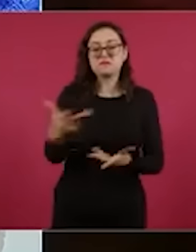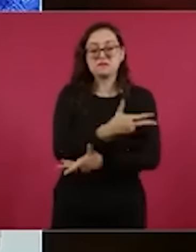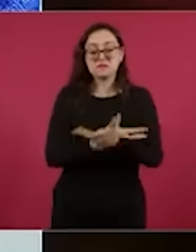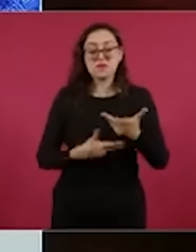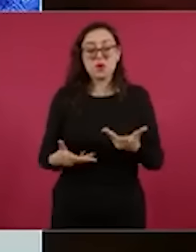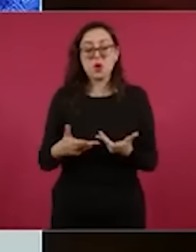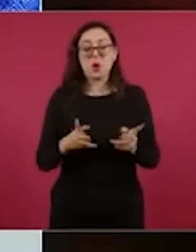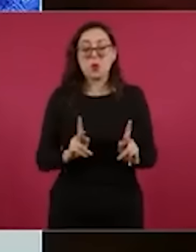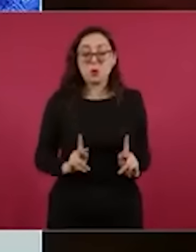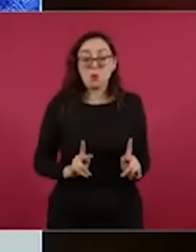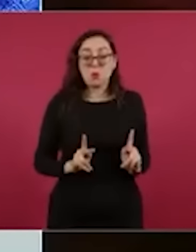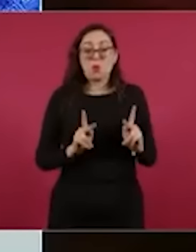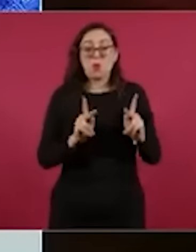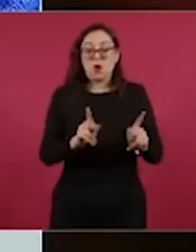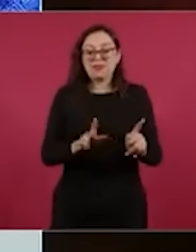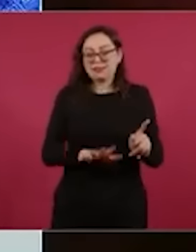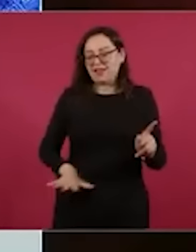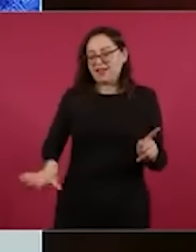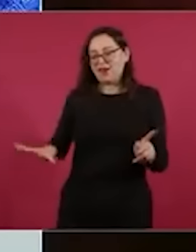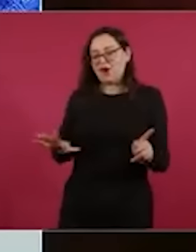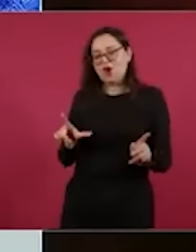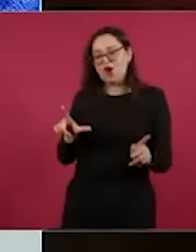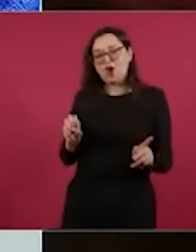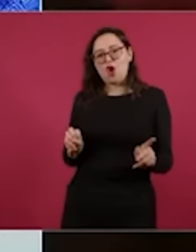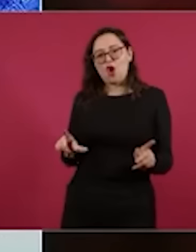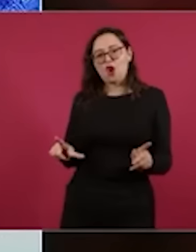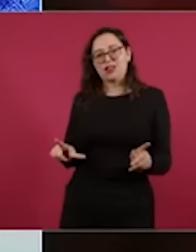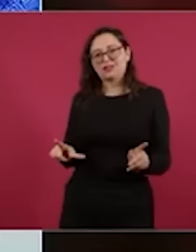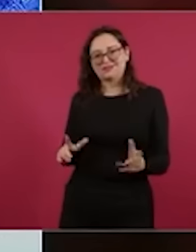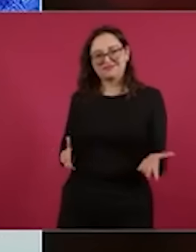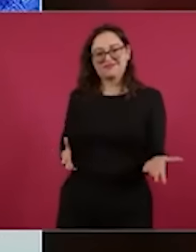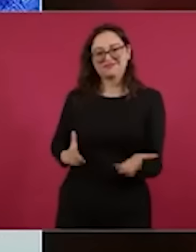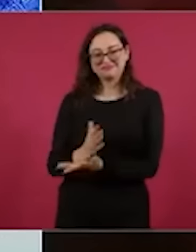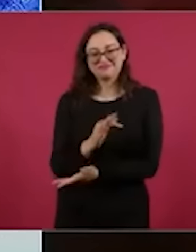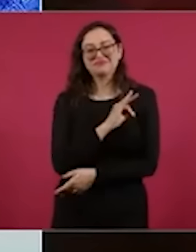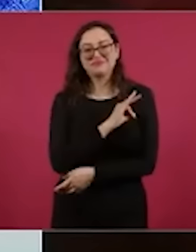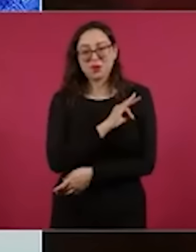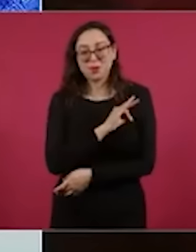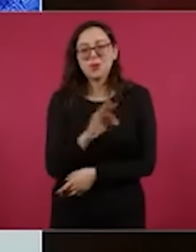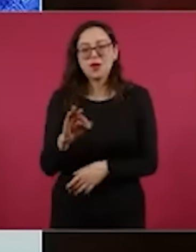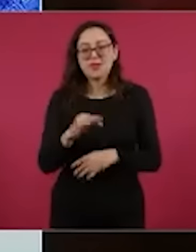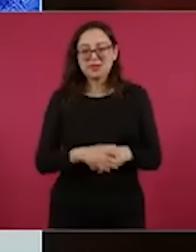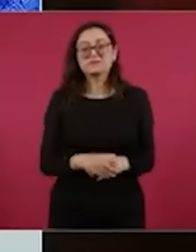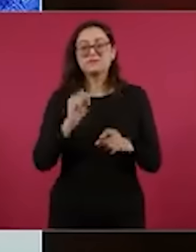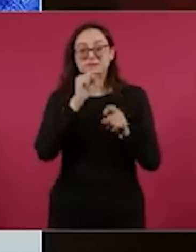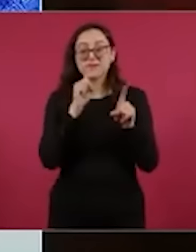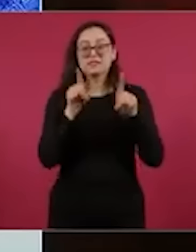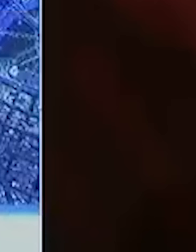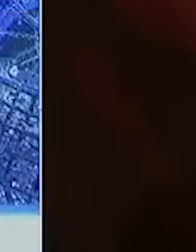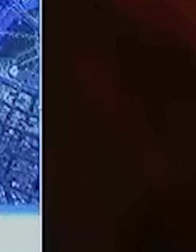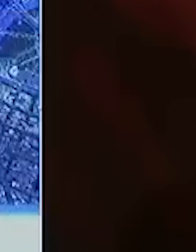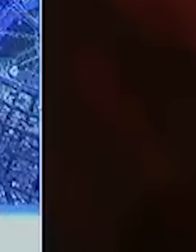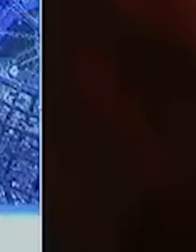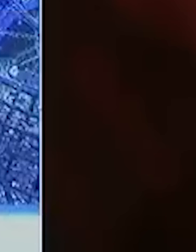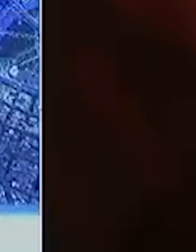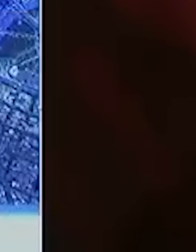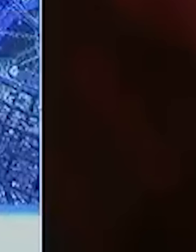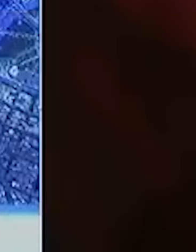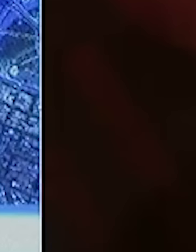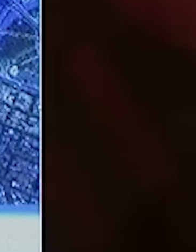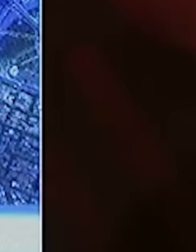a estas colonias con el bosque. El Centro de Cultura Ambiental, que ya habló el jefe de gobierno, es un espacio que